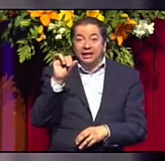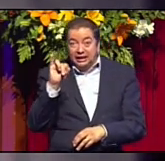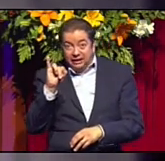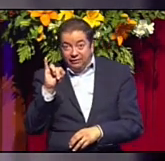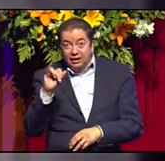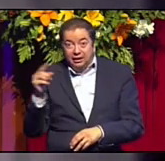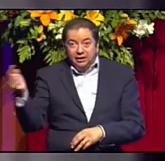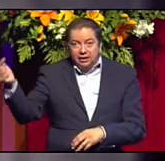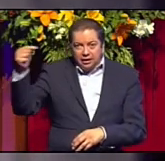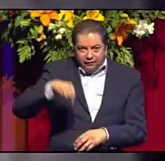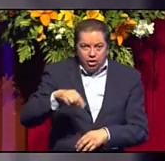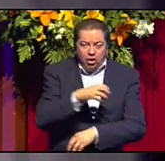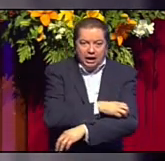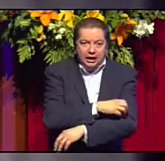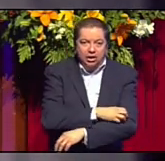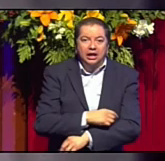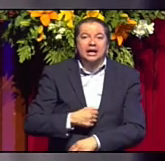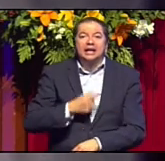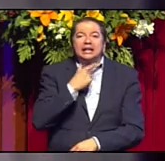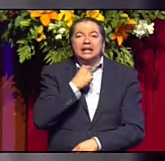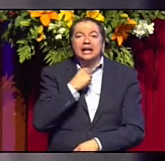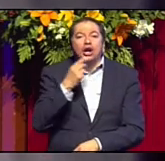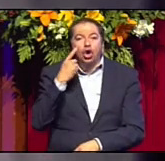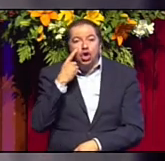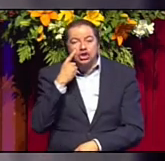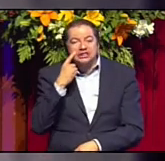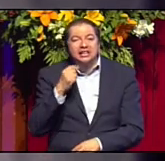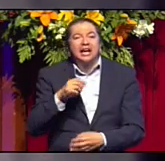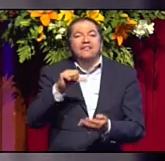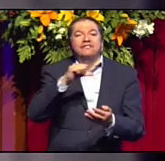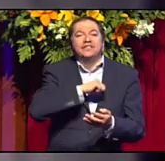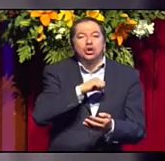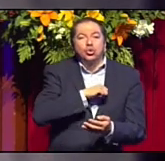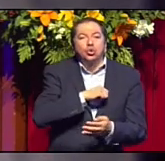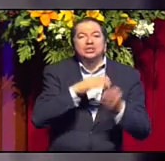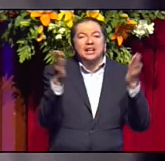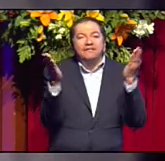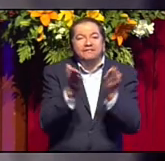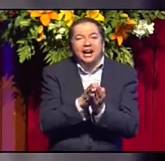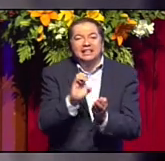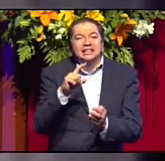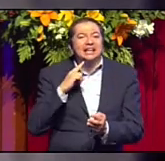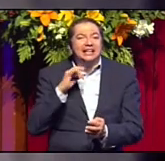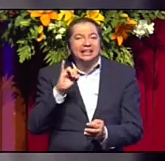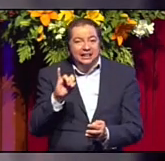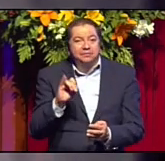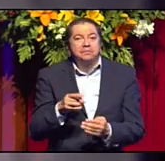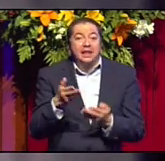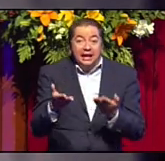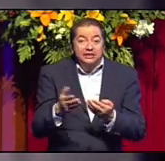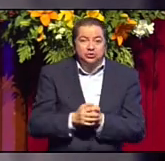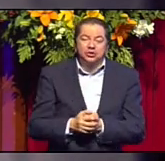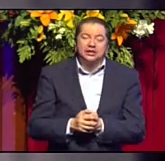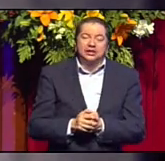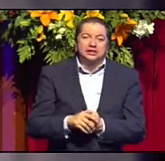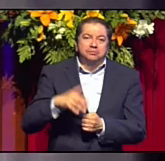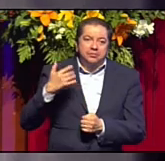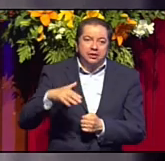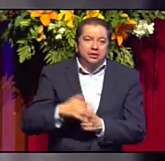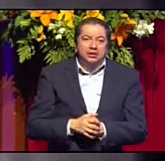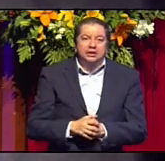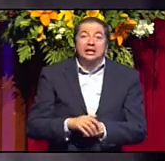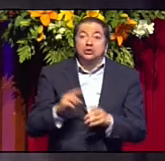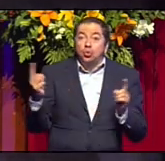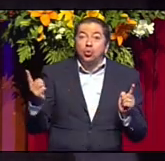región y que lo único que querían conocer era el Valle del Elqui y la comuna de Vicuña, porque sabían la calidad de los cielos. Eso hemos logrado todos nosotros juntos. Este